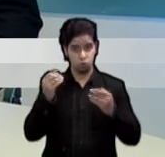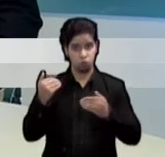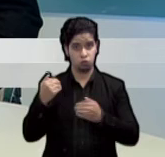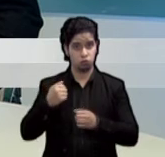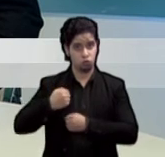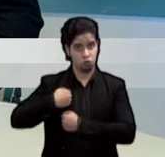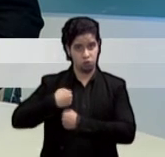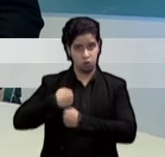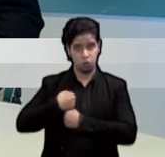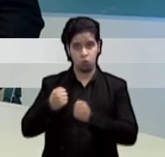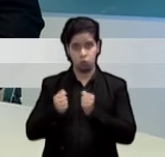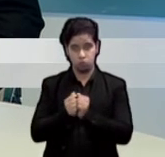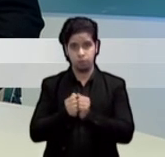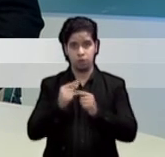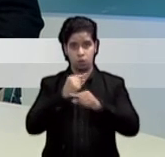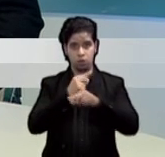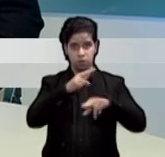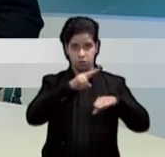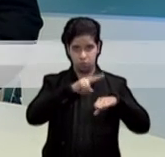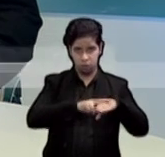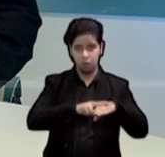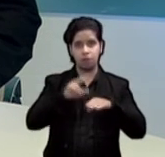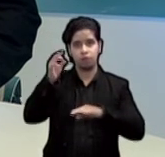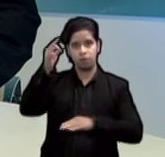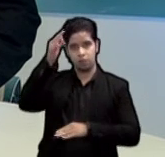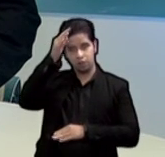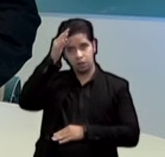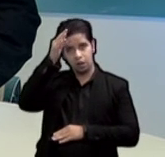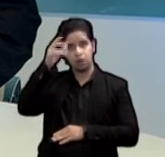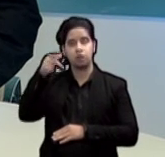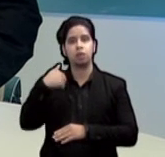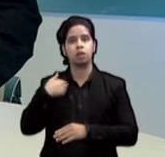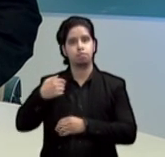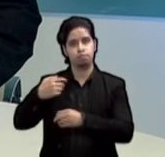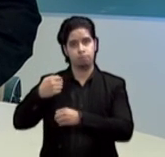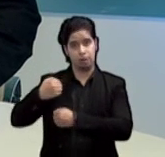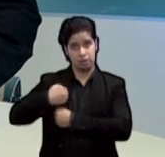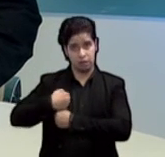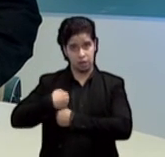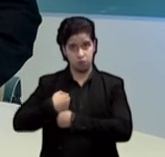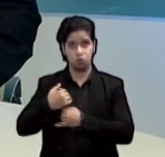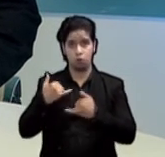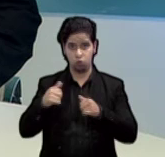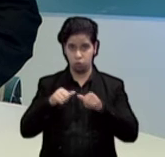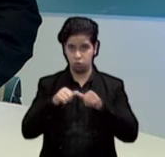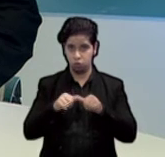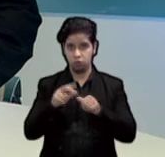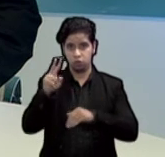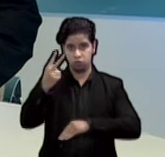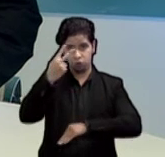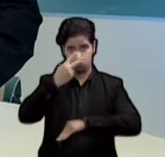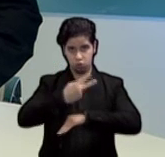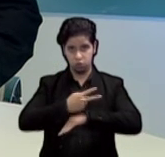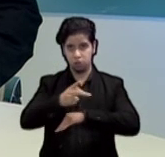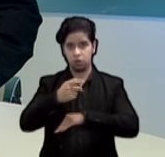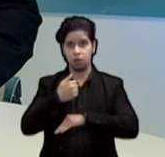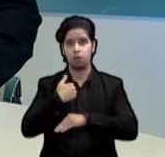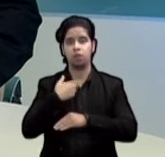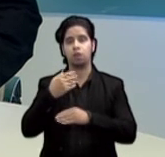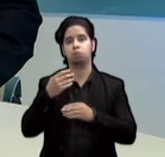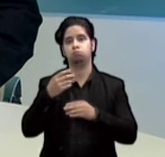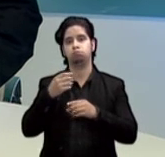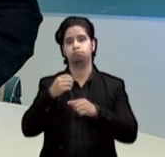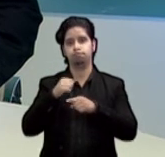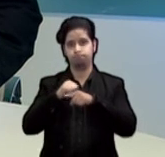Nacional junto a varias agencias federales y estatales, así como tropas militares, continuaron hoy con el segundo día de ejecución de la denominada